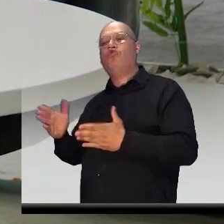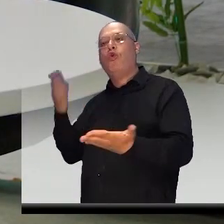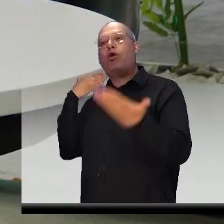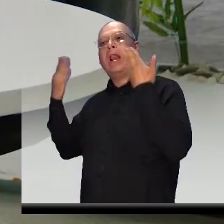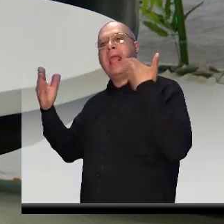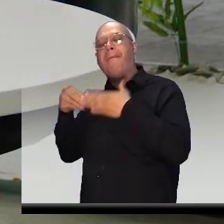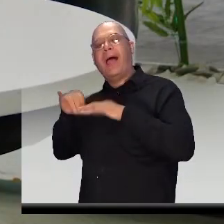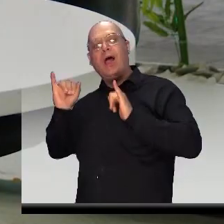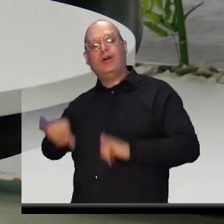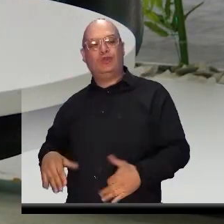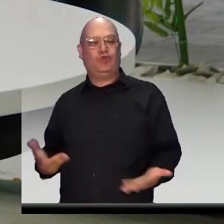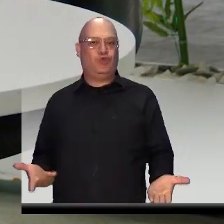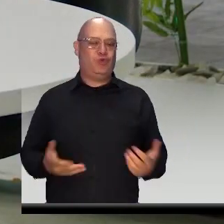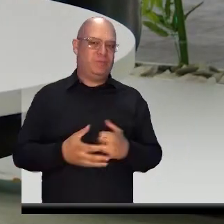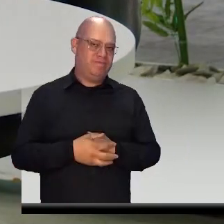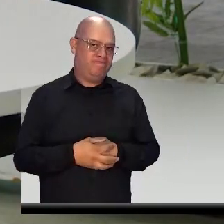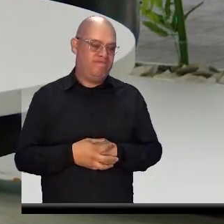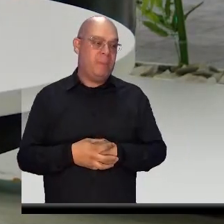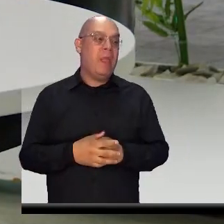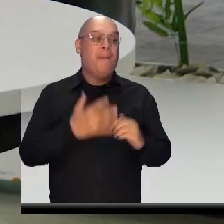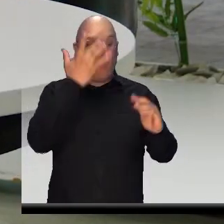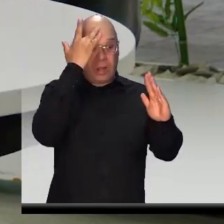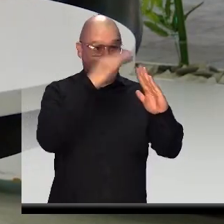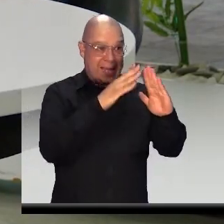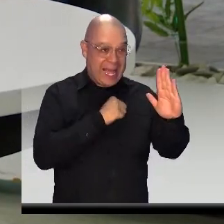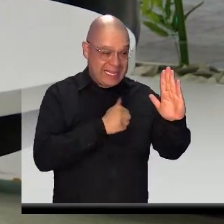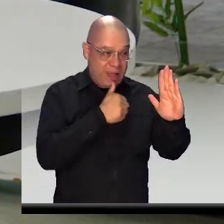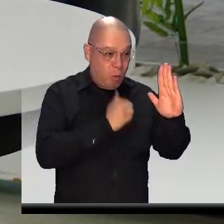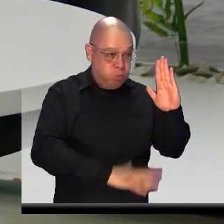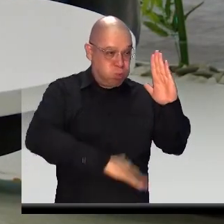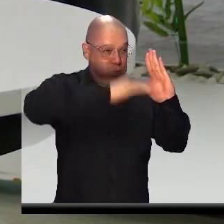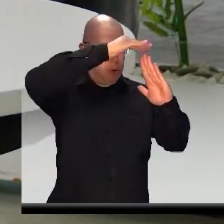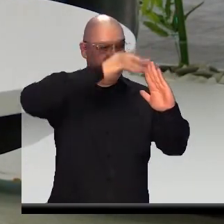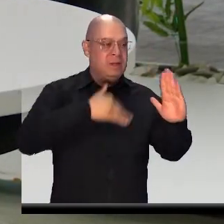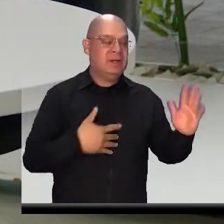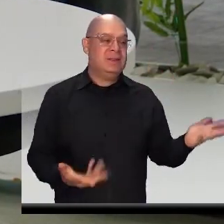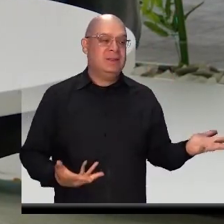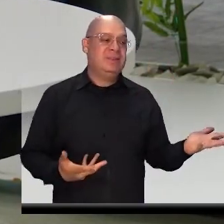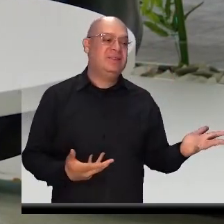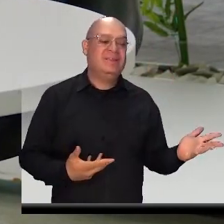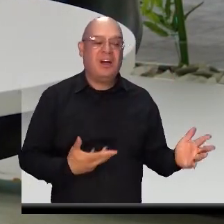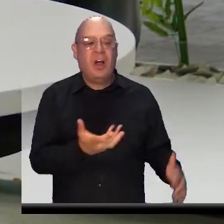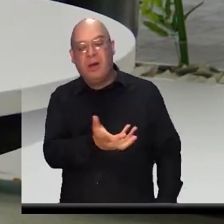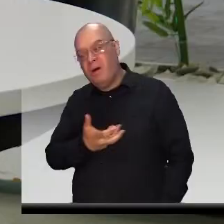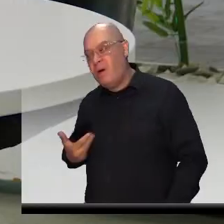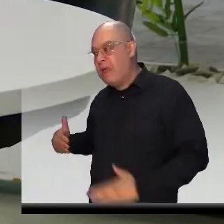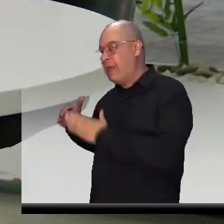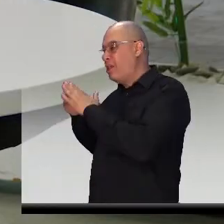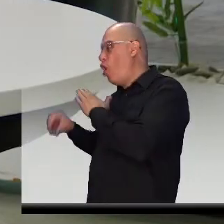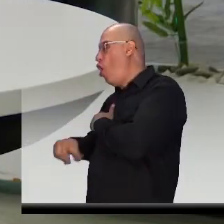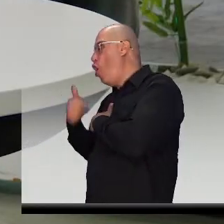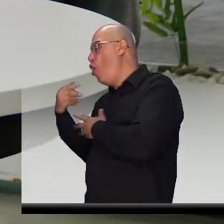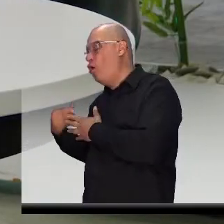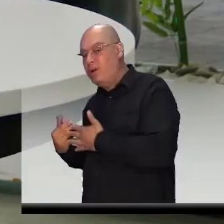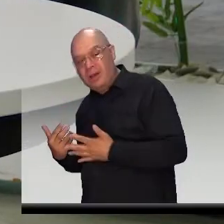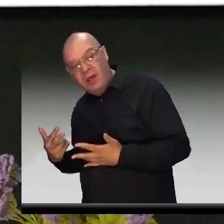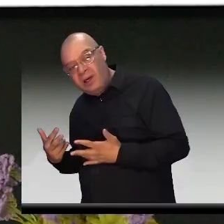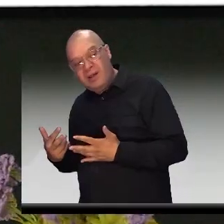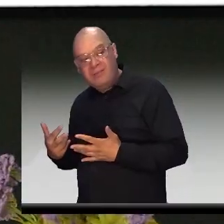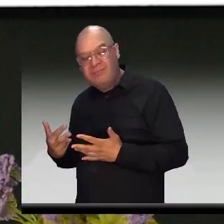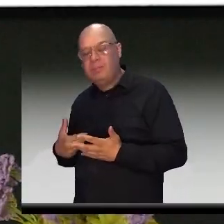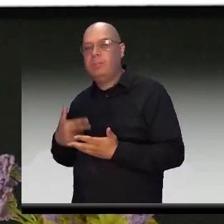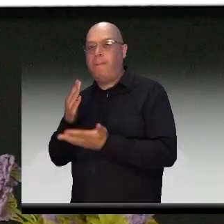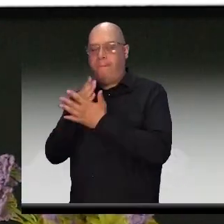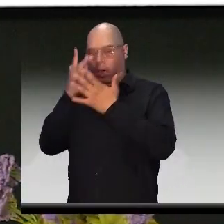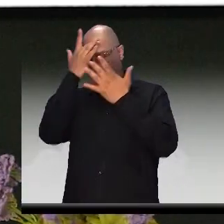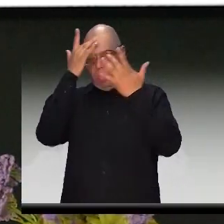estrés, ¿cierto? Porque sí, tener que ir a compartir con otros mientras pasa, digamos, ese tema del riesgo. Entonces, también los cuadros en el tema mental.